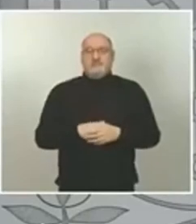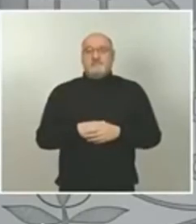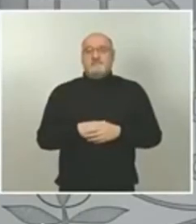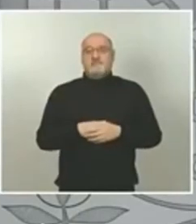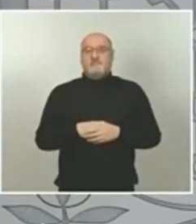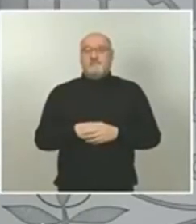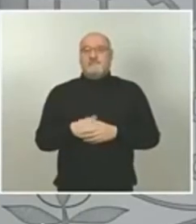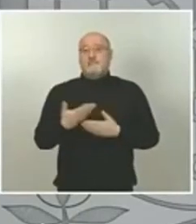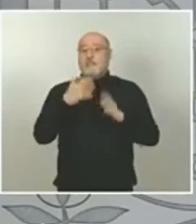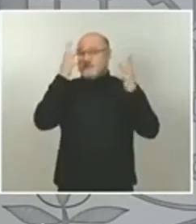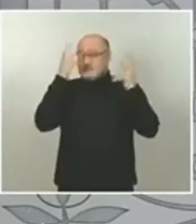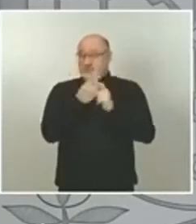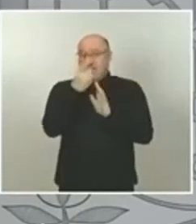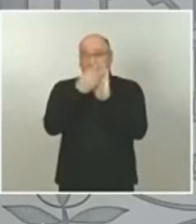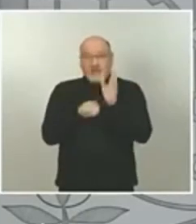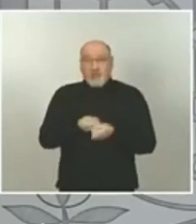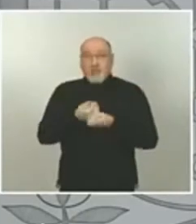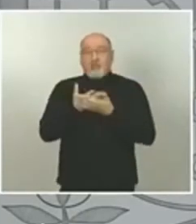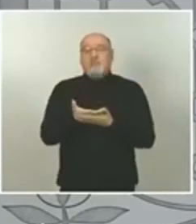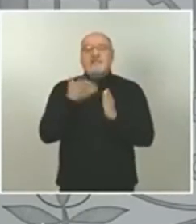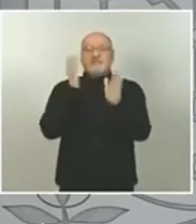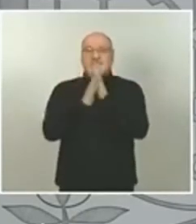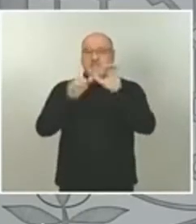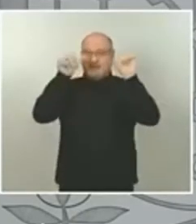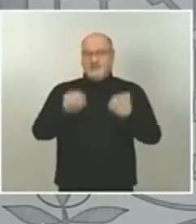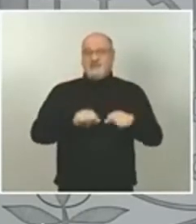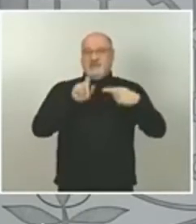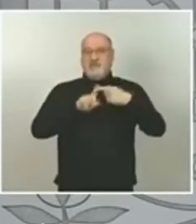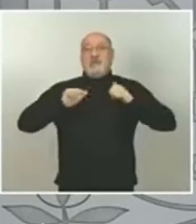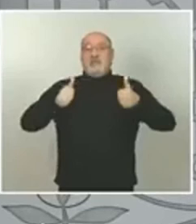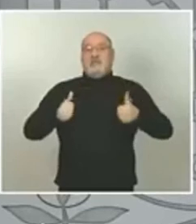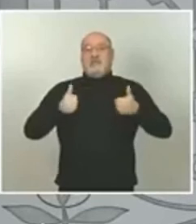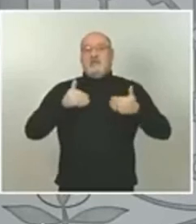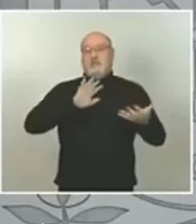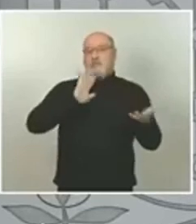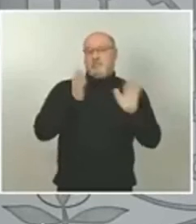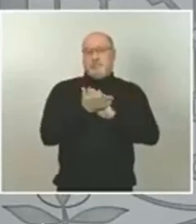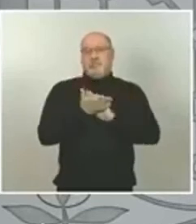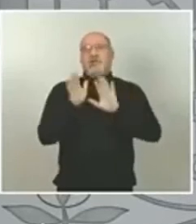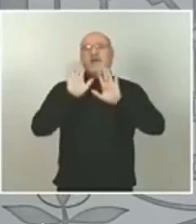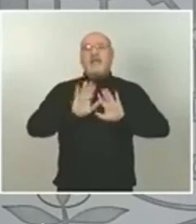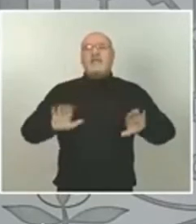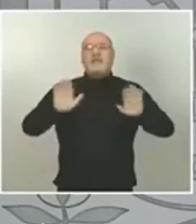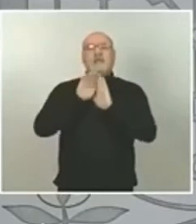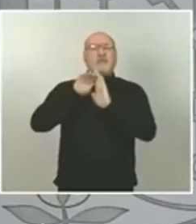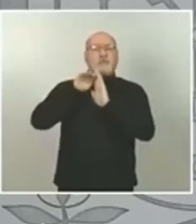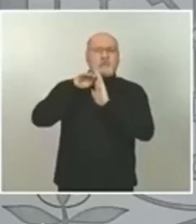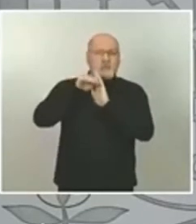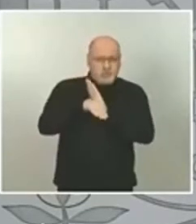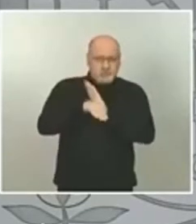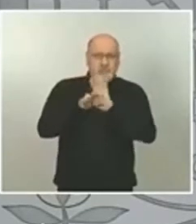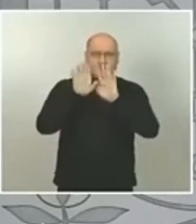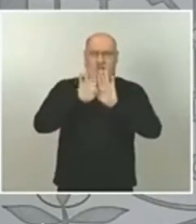a los datos que les acabo de comentar. Primero, que entramos en una evolución de un lento descenso en la